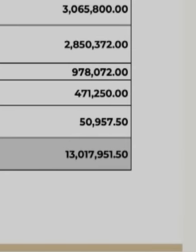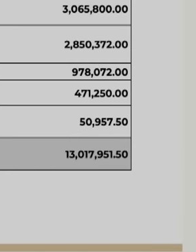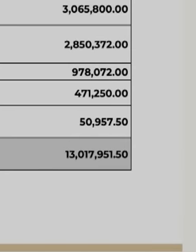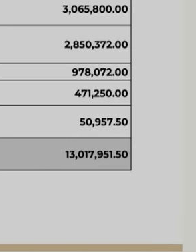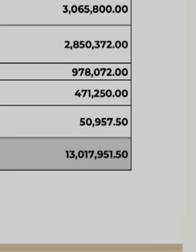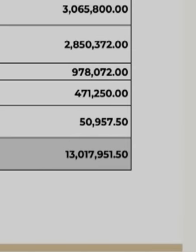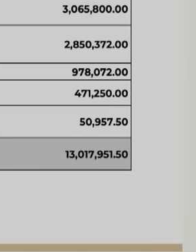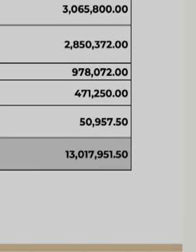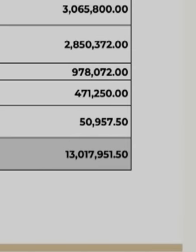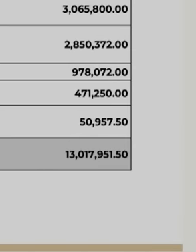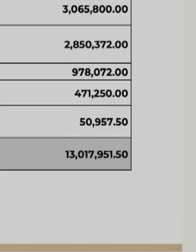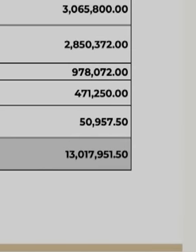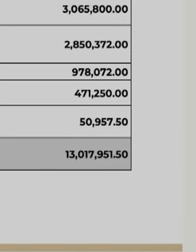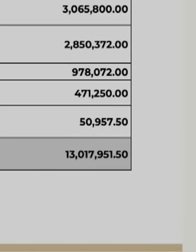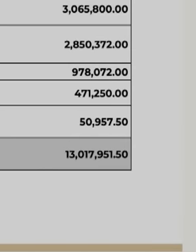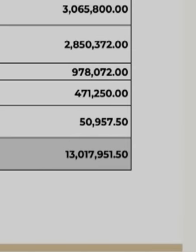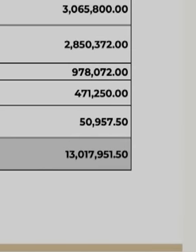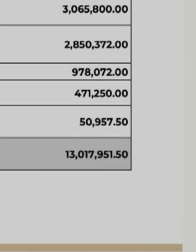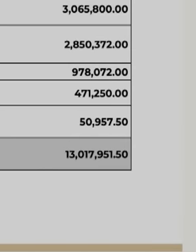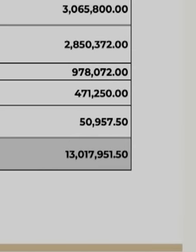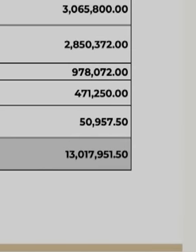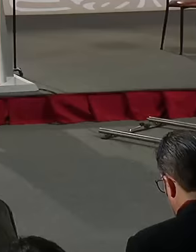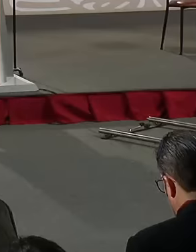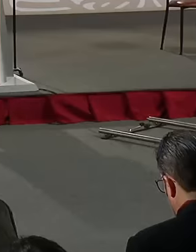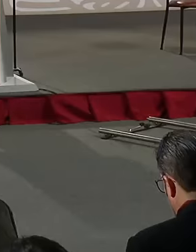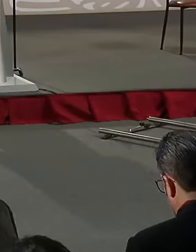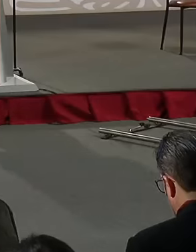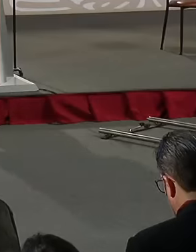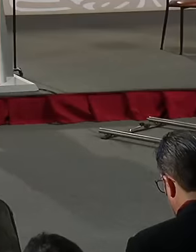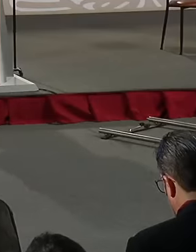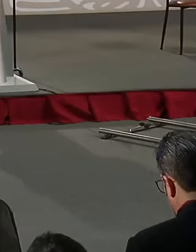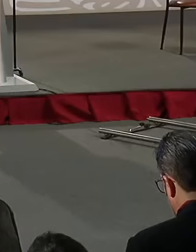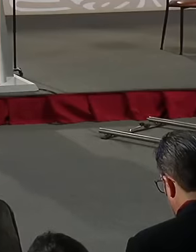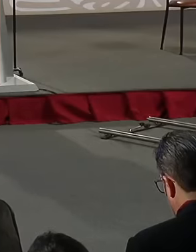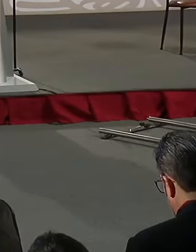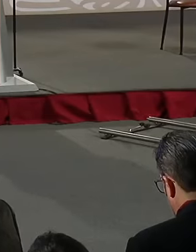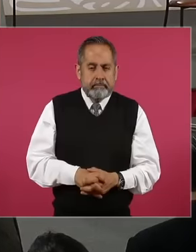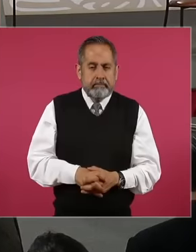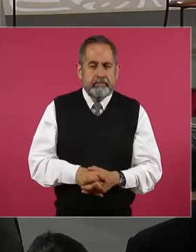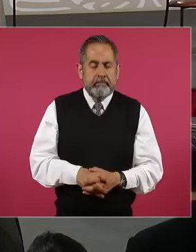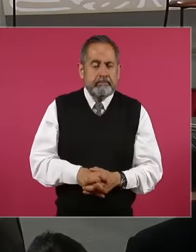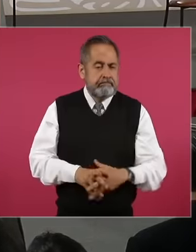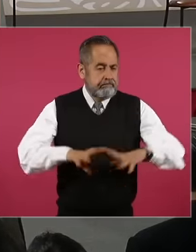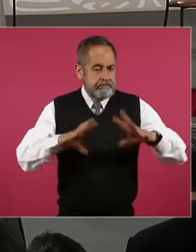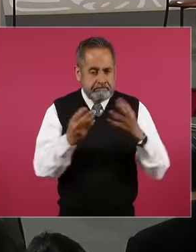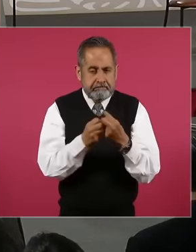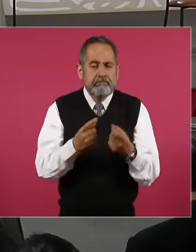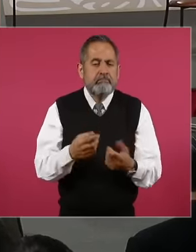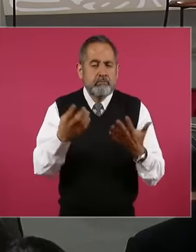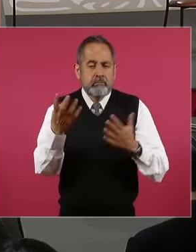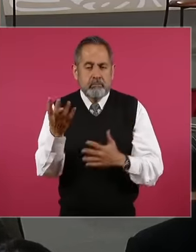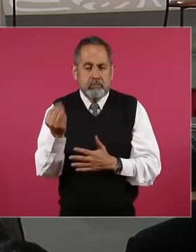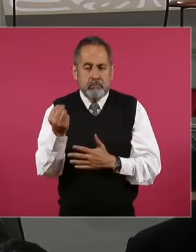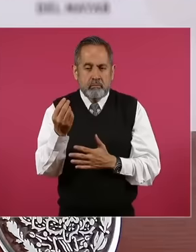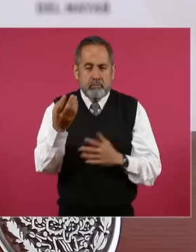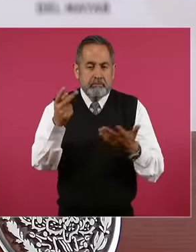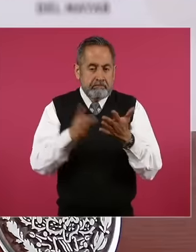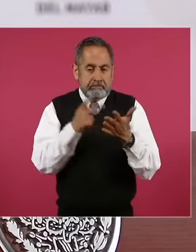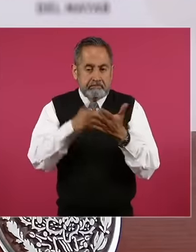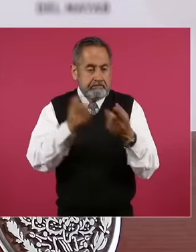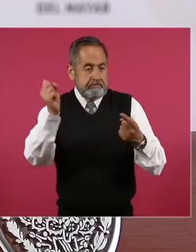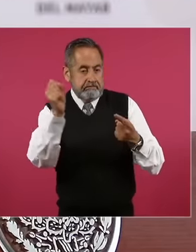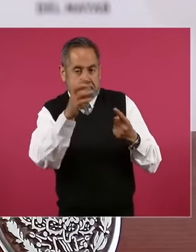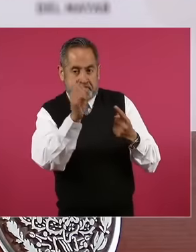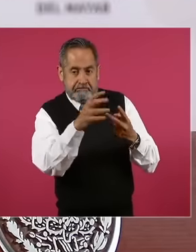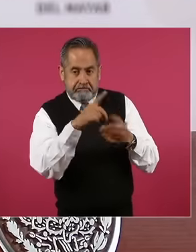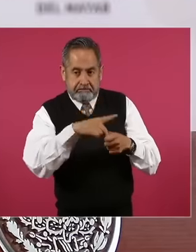50.957.50, que hace un total del periodo de 17 a 23 de 9 donativos por